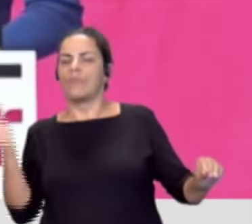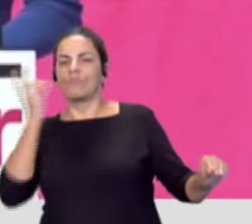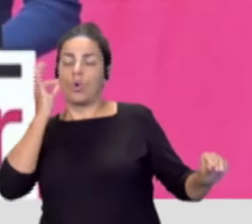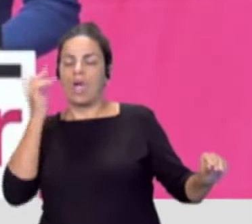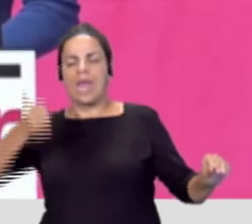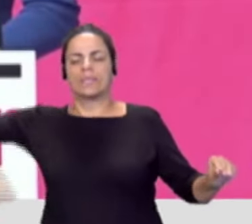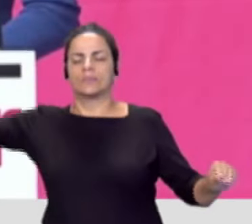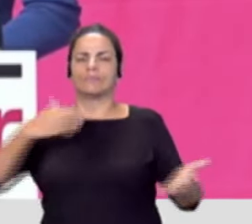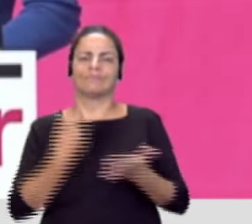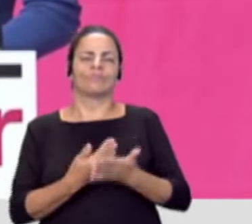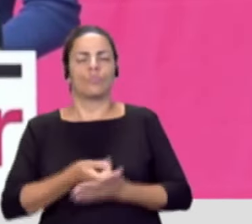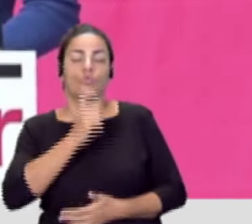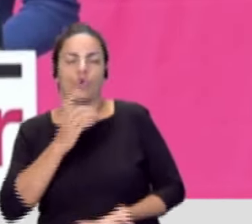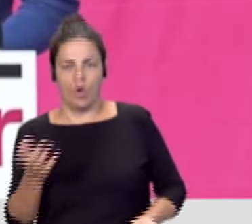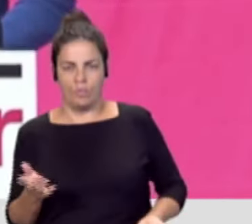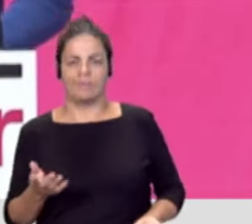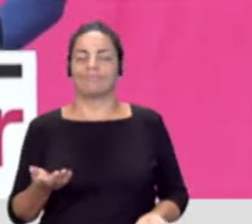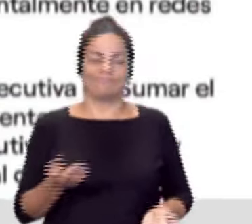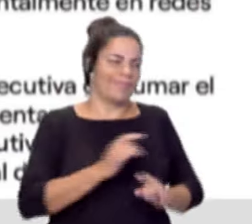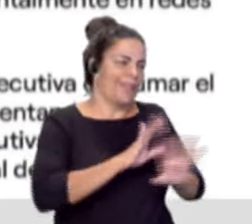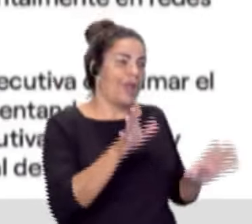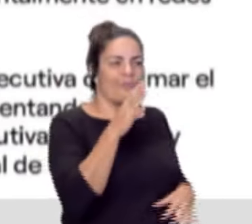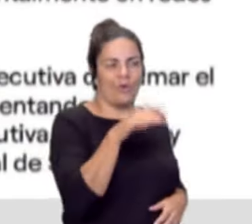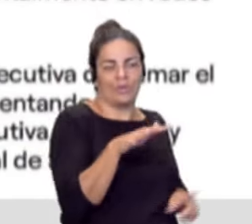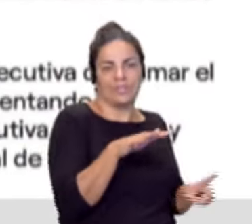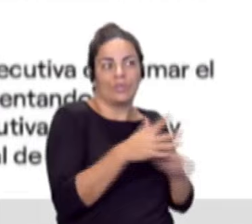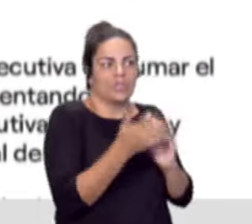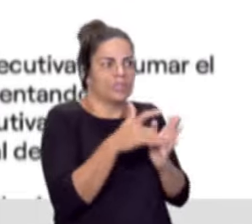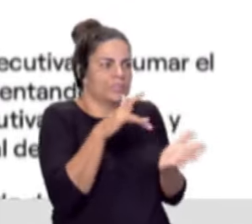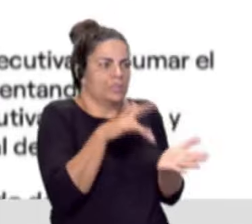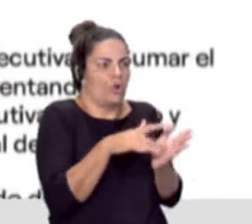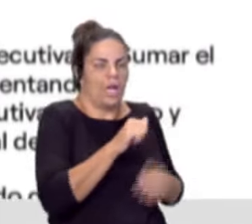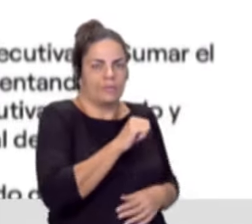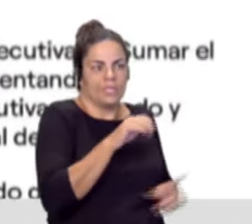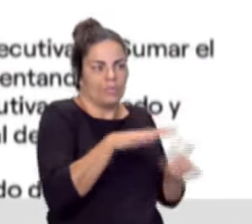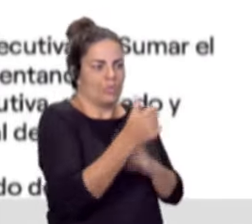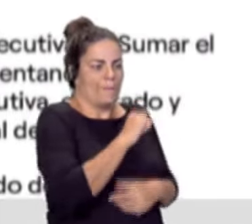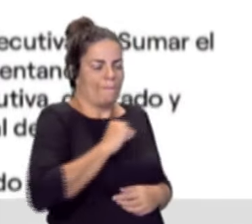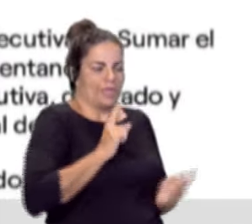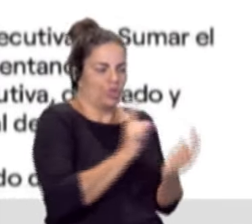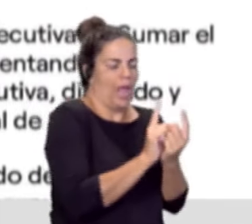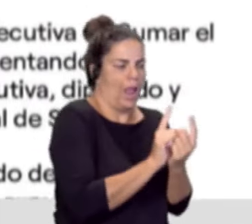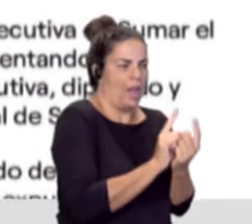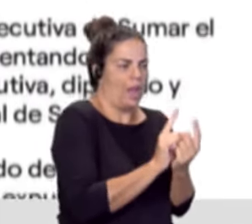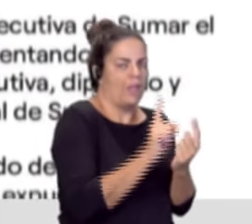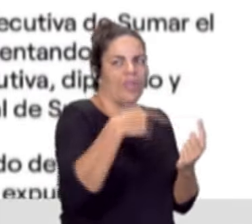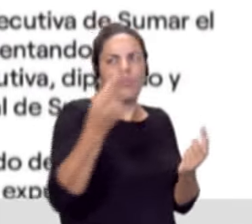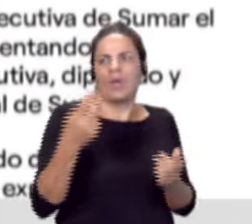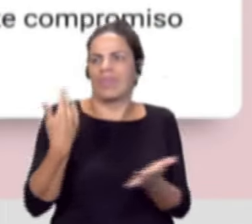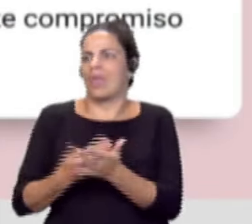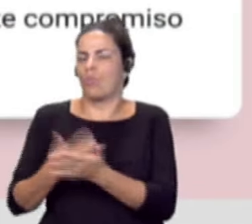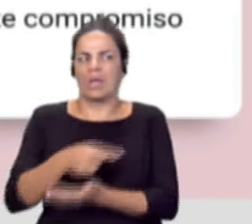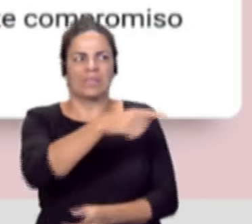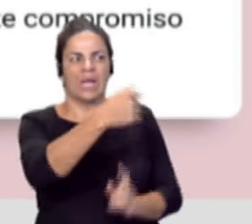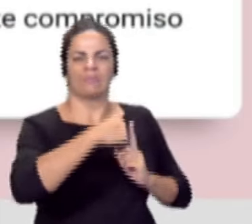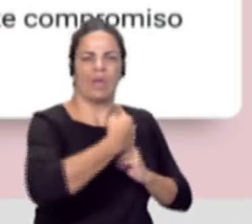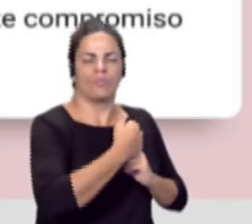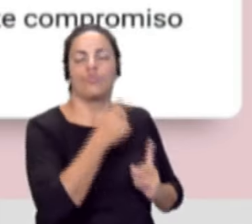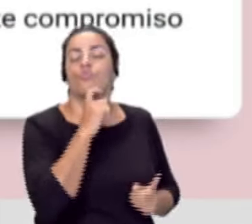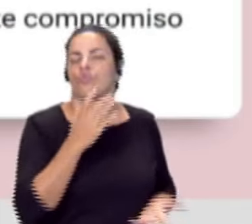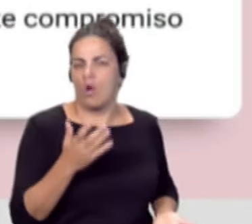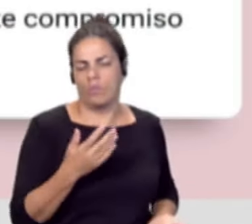demostrar ese tipo de cosas cuando ocurren en un tema íntimo, es difícil demostrarlo, pero sobre todo porque creo que